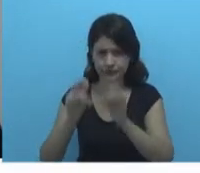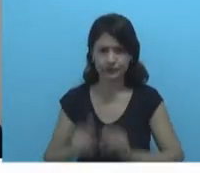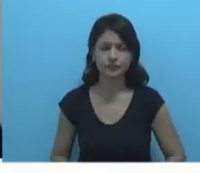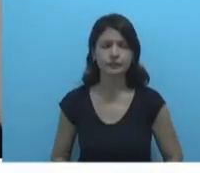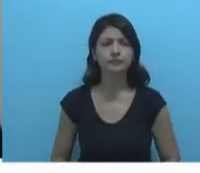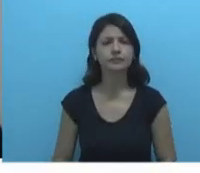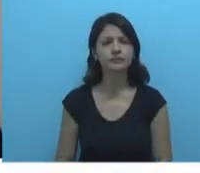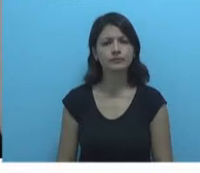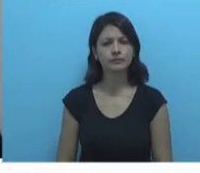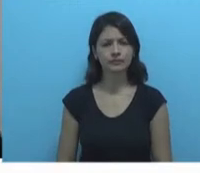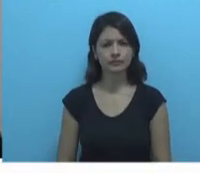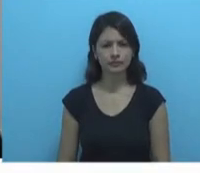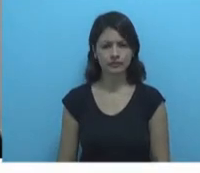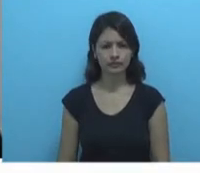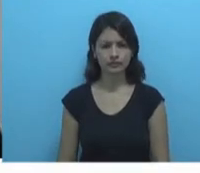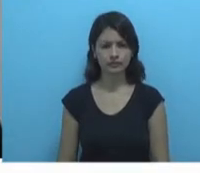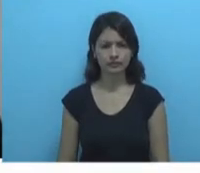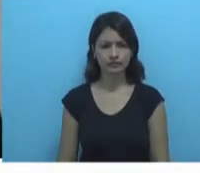Diputado Martínez,